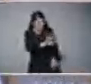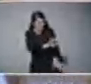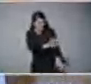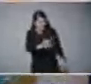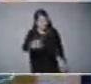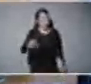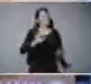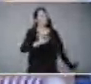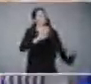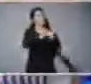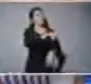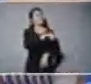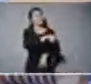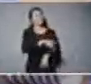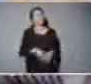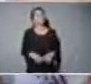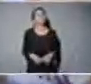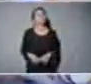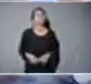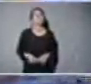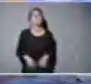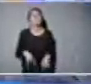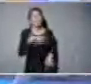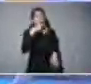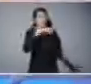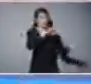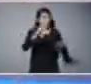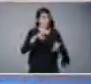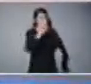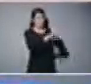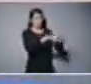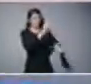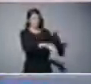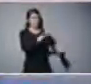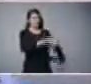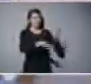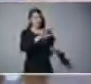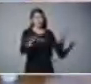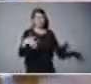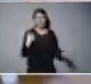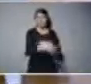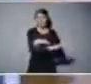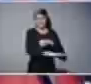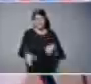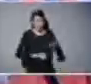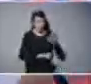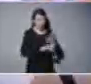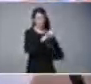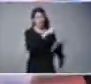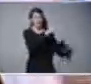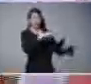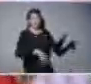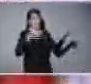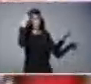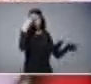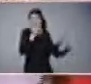eso sí, sí, sí, es así. Con azúcar lograremos a los niños inculcar. La lectura es cultura, no lo